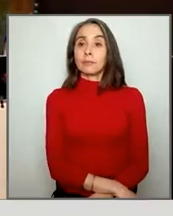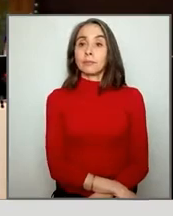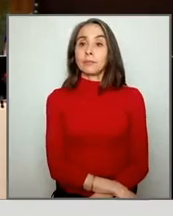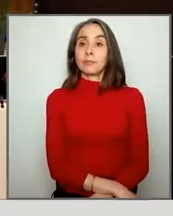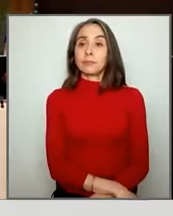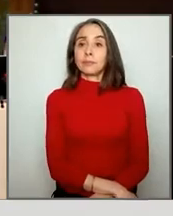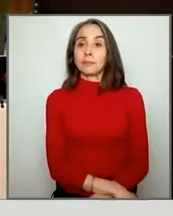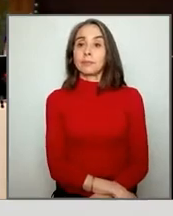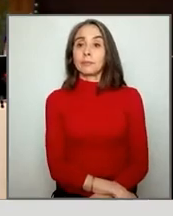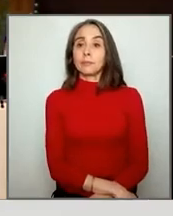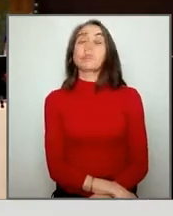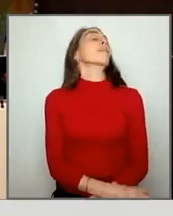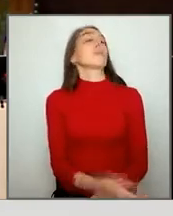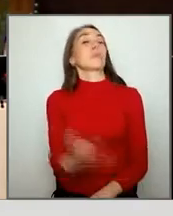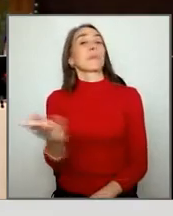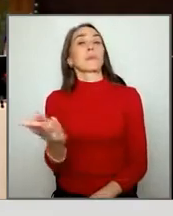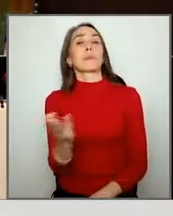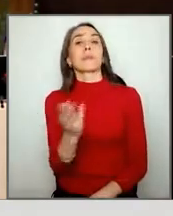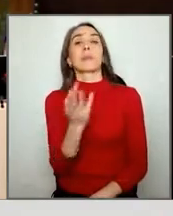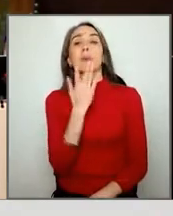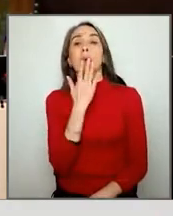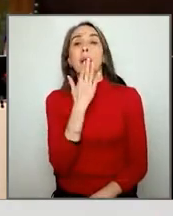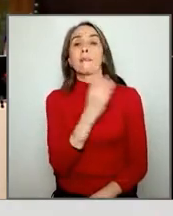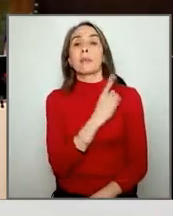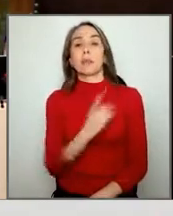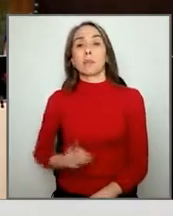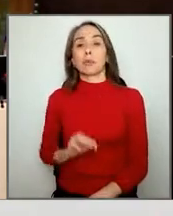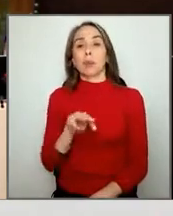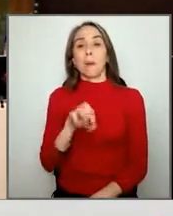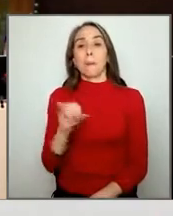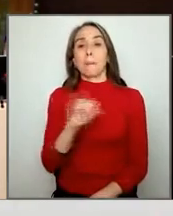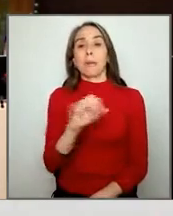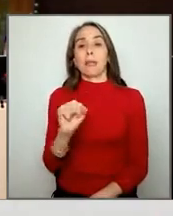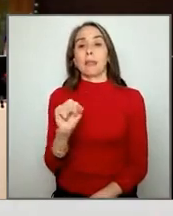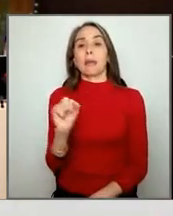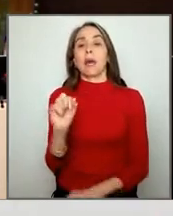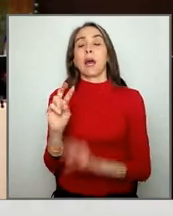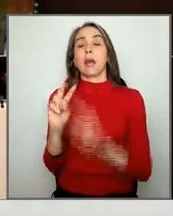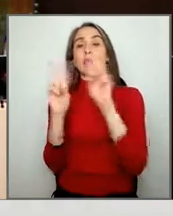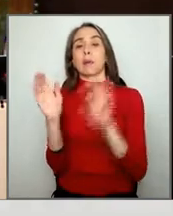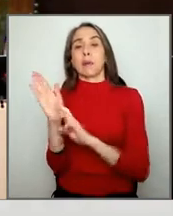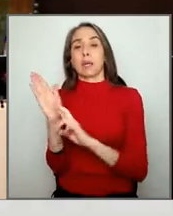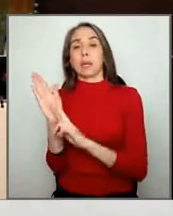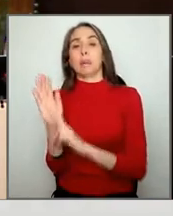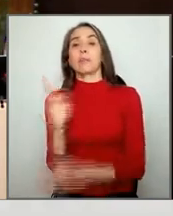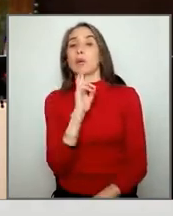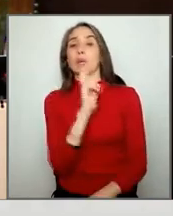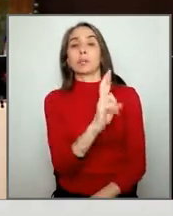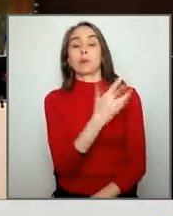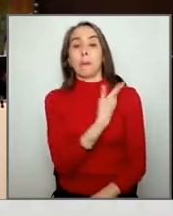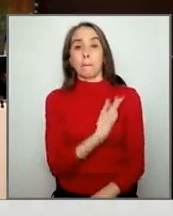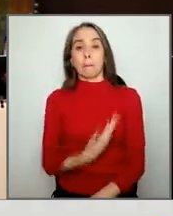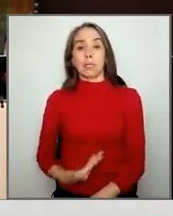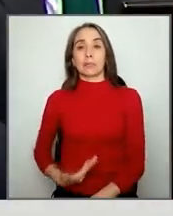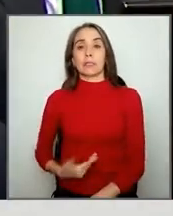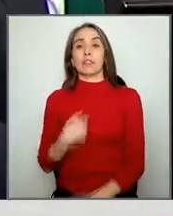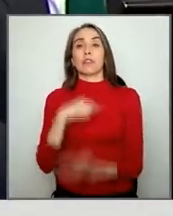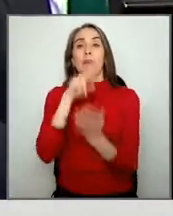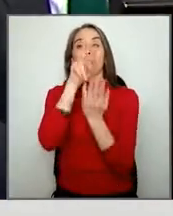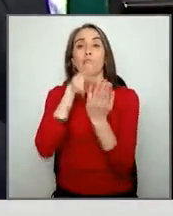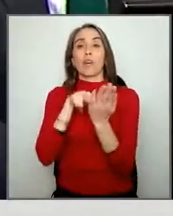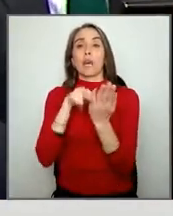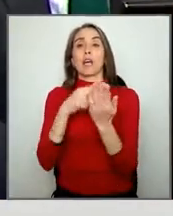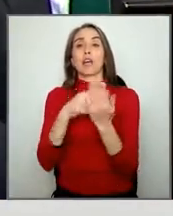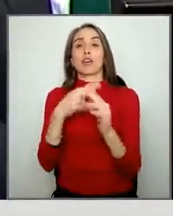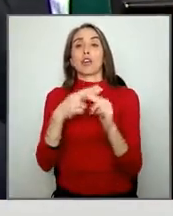ofrezco la palabra el diputado mesa punto reglamento bueno presidente voy a limitarme a leer el título del proyecto